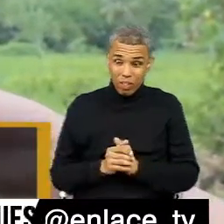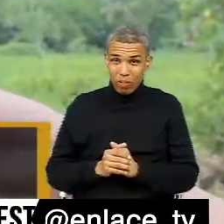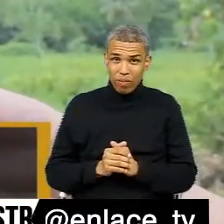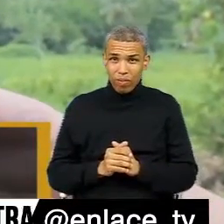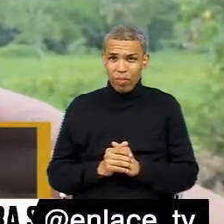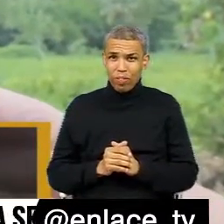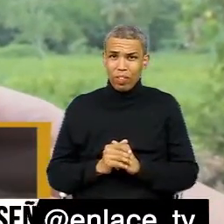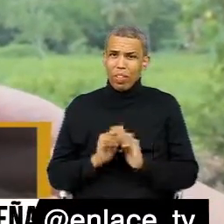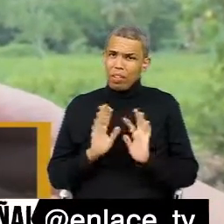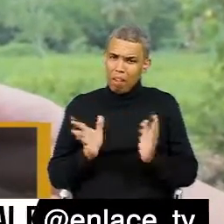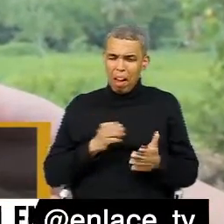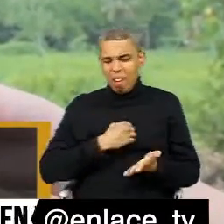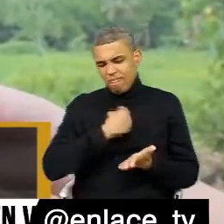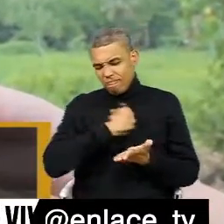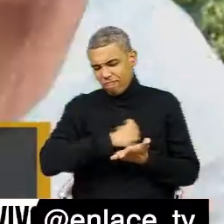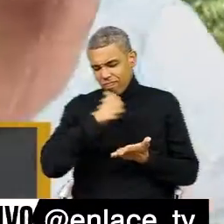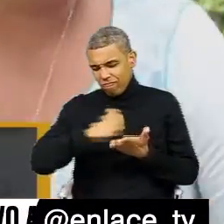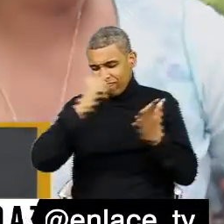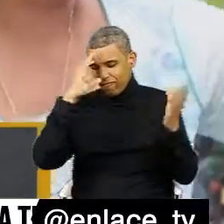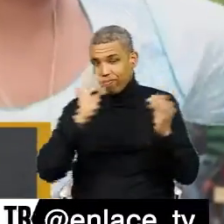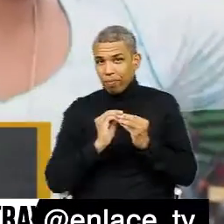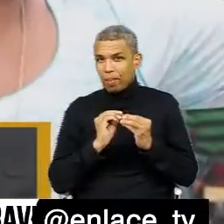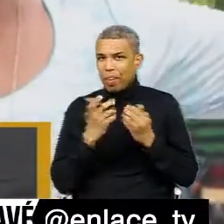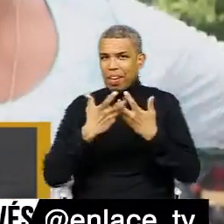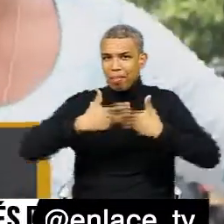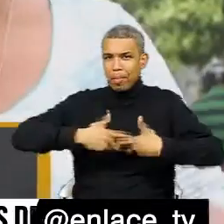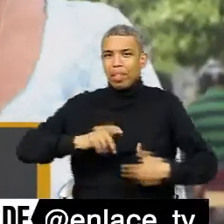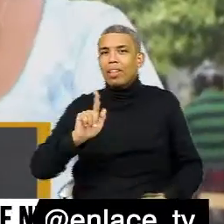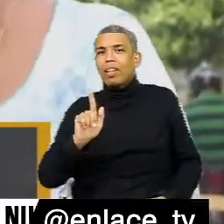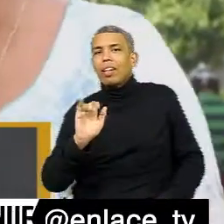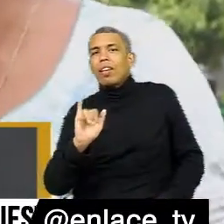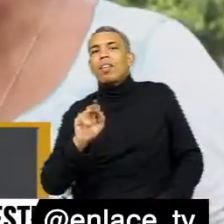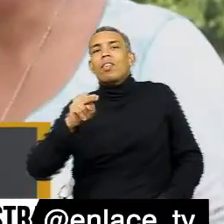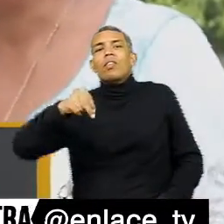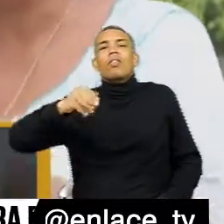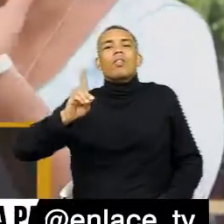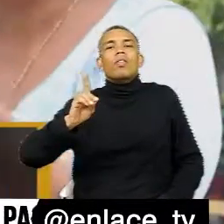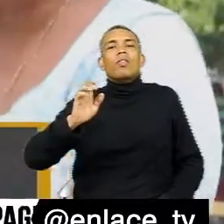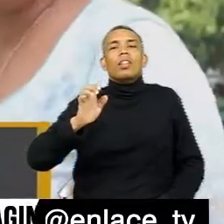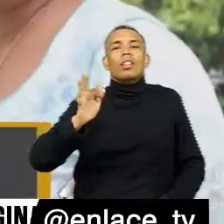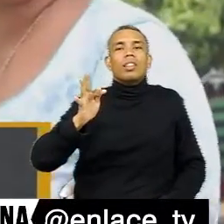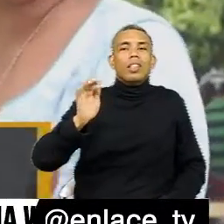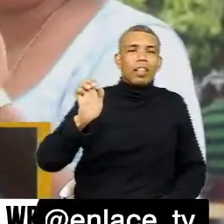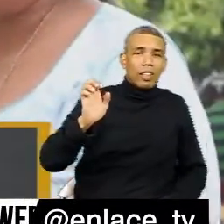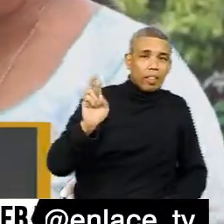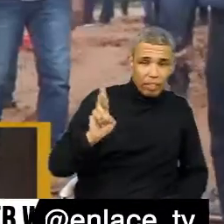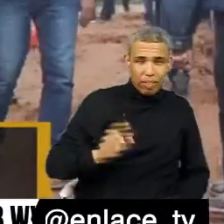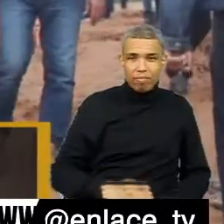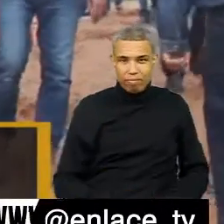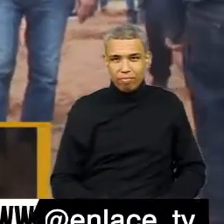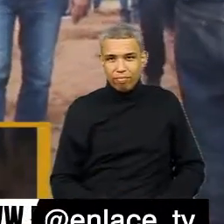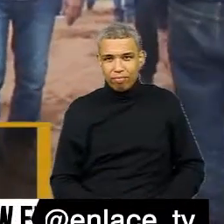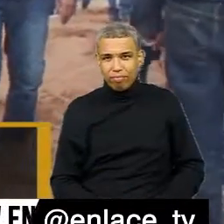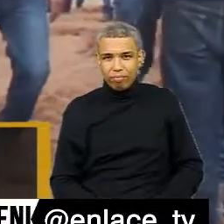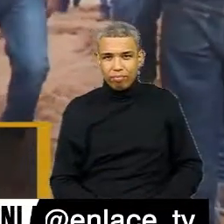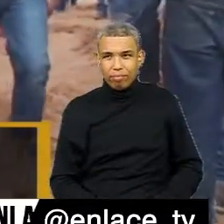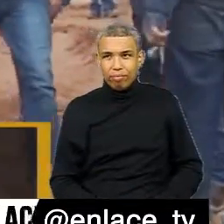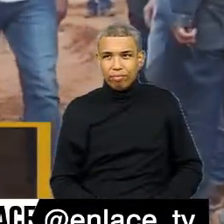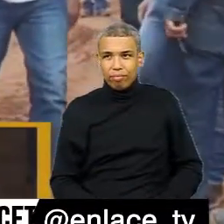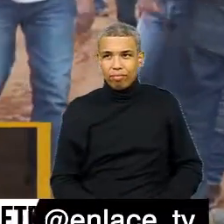un contrato que se está haciendo a través de Findeter y que va a lograr cerrar 20 descargas, 20 puntos de